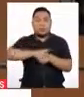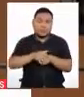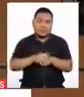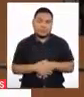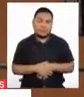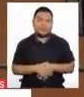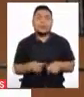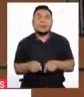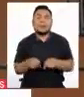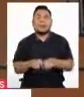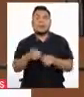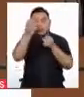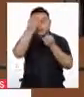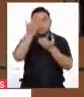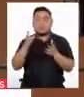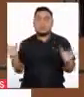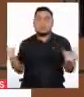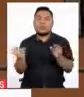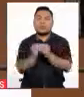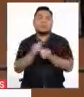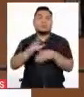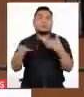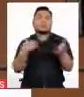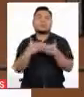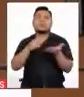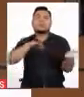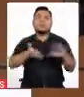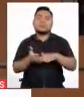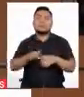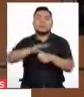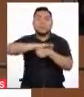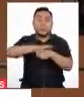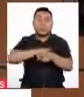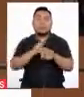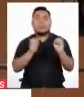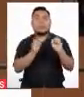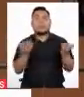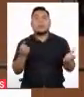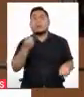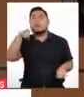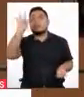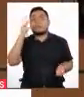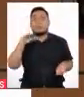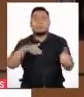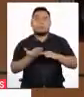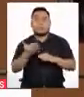y también damos el informe general de todos los fallecidos por COVID, o por cualquier otro